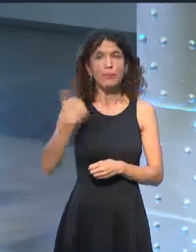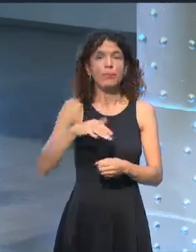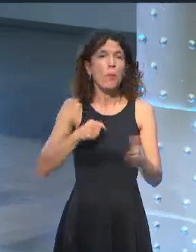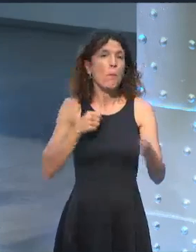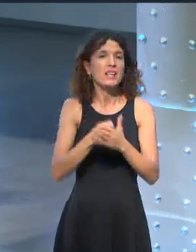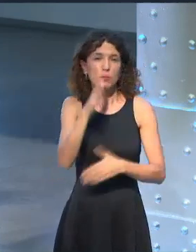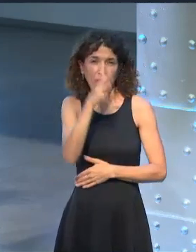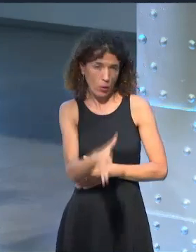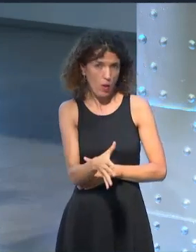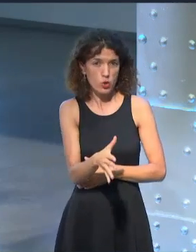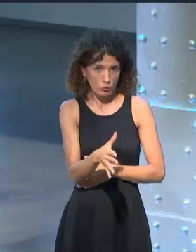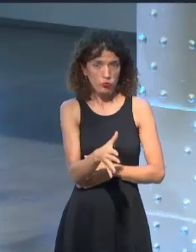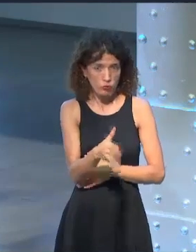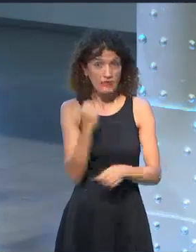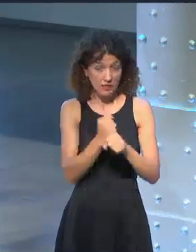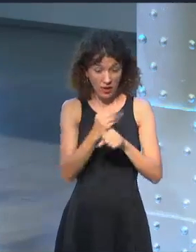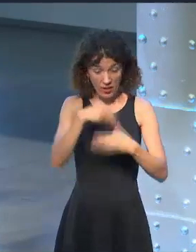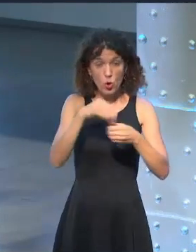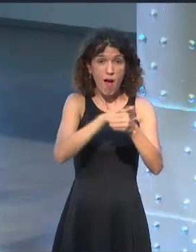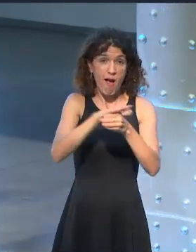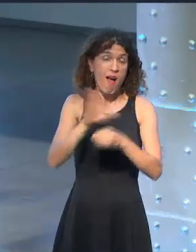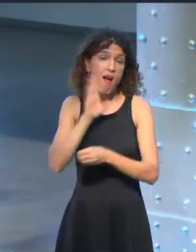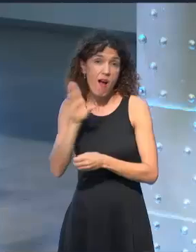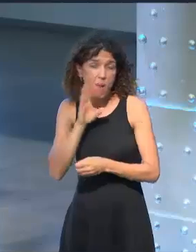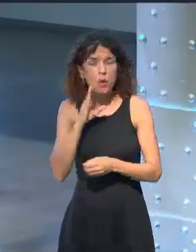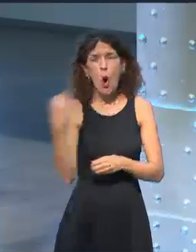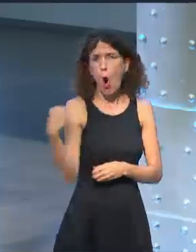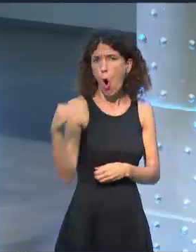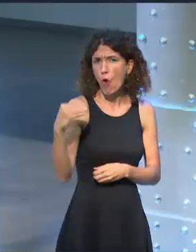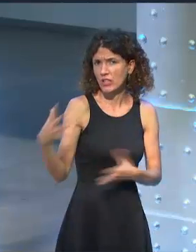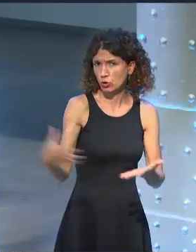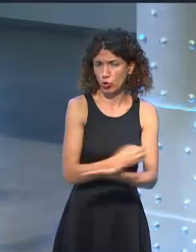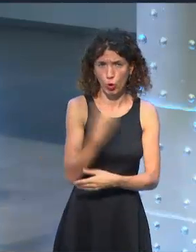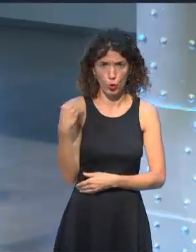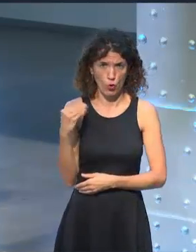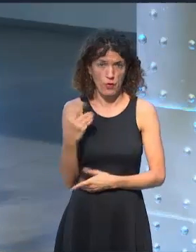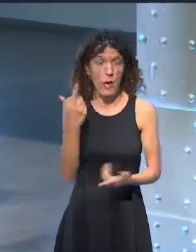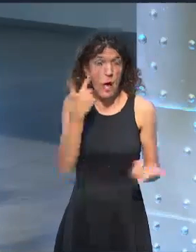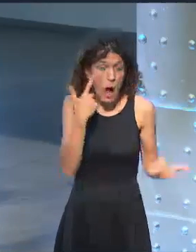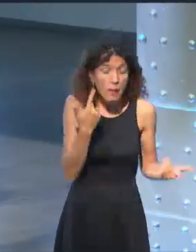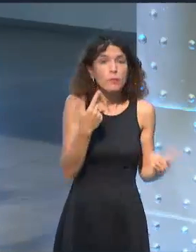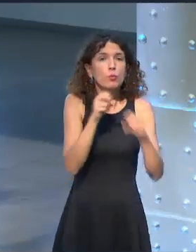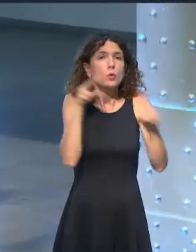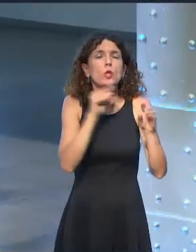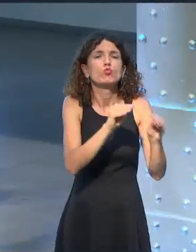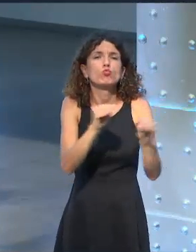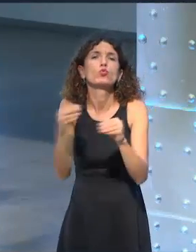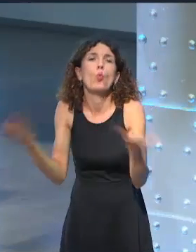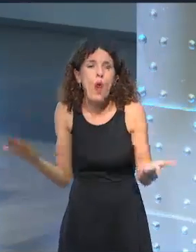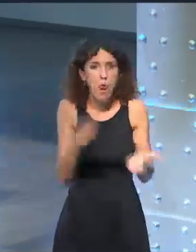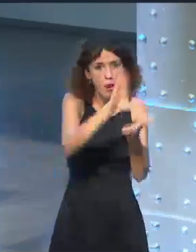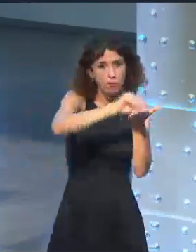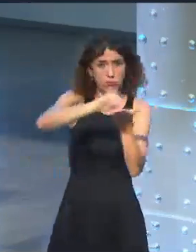máximo de 5 años trabajando en estos ámbitos, o sea, personas muy jóvenes, ¿no? Y que queríamos ver cuál era su visión sobre